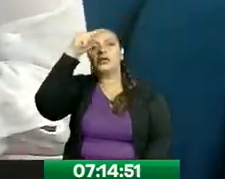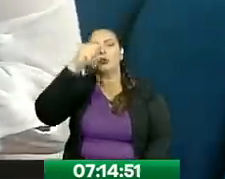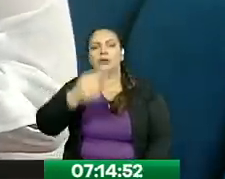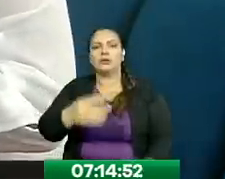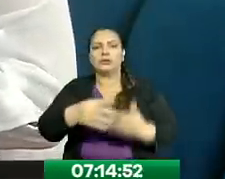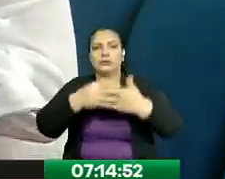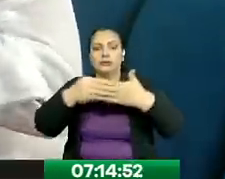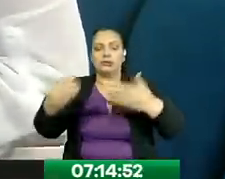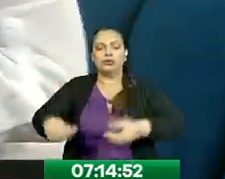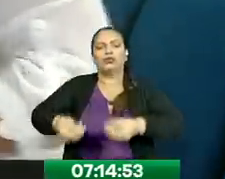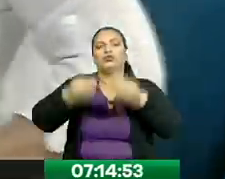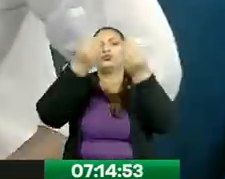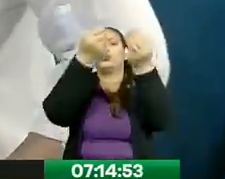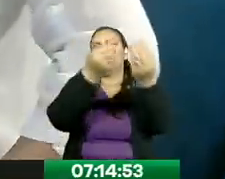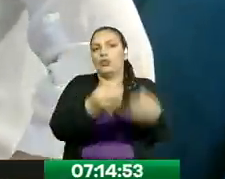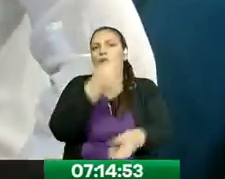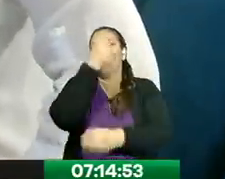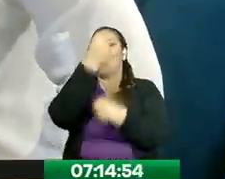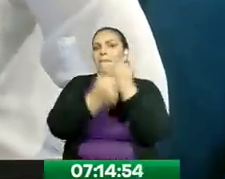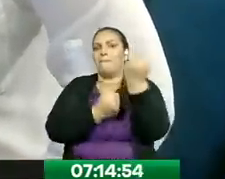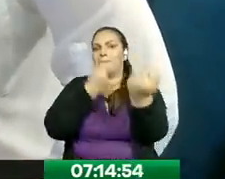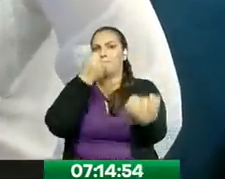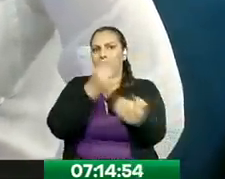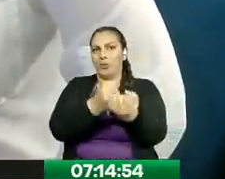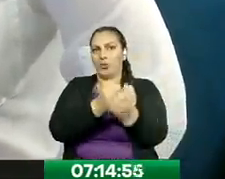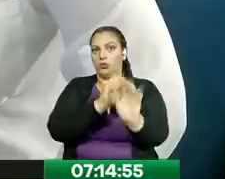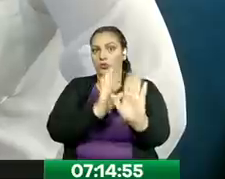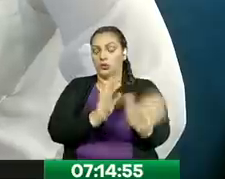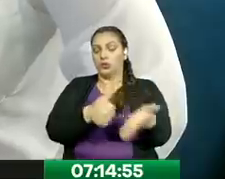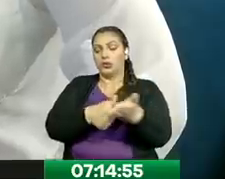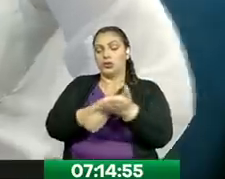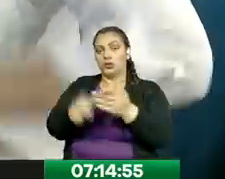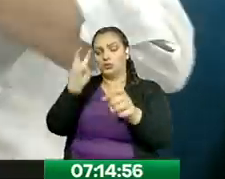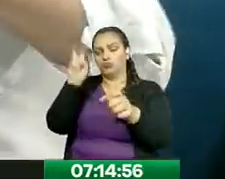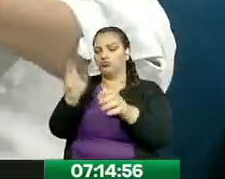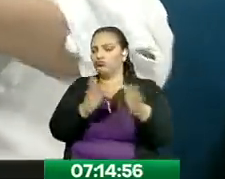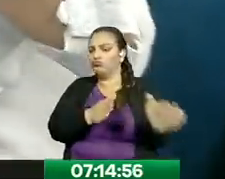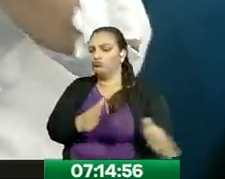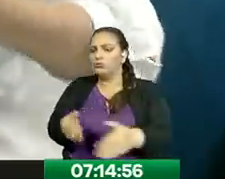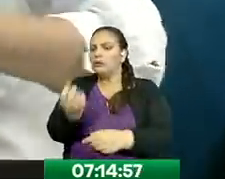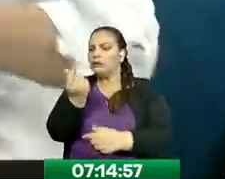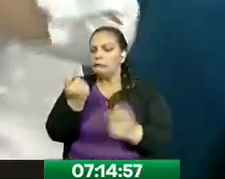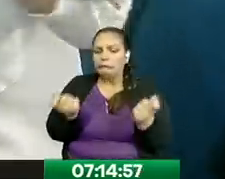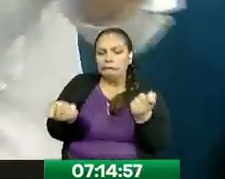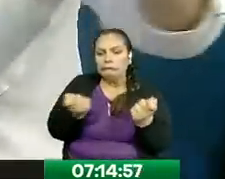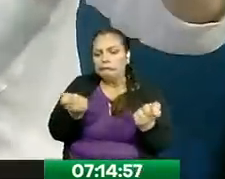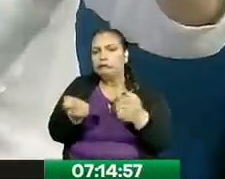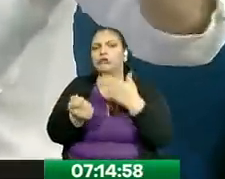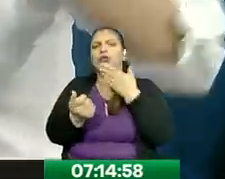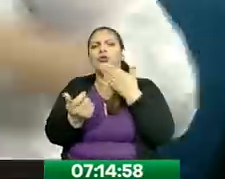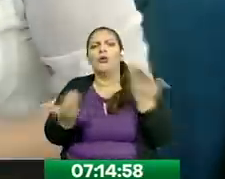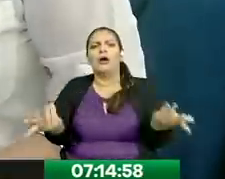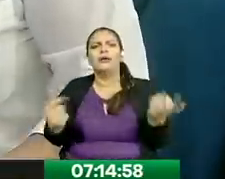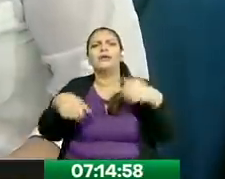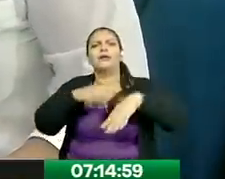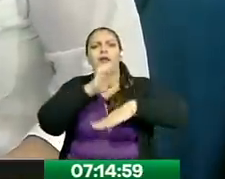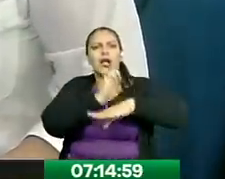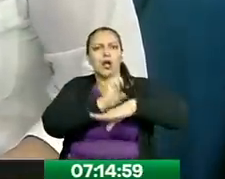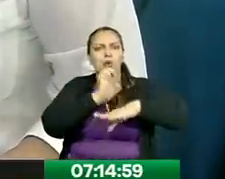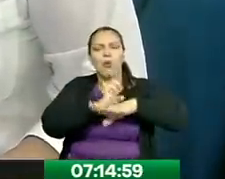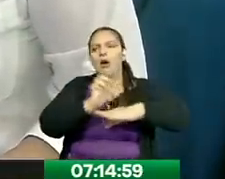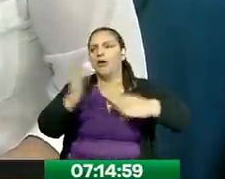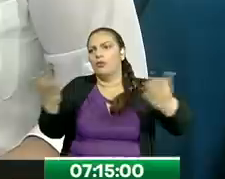concordancia con lo que tenga planificado el ministerio de turismo para poder promocionar lo interno y externamente al país y sus